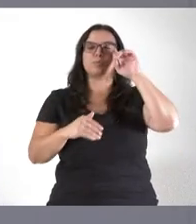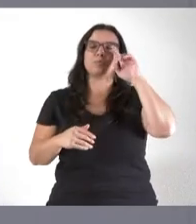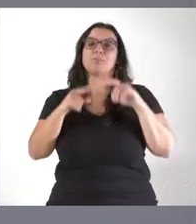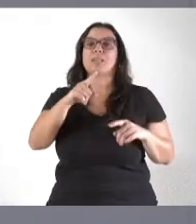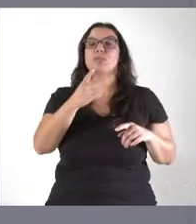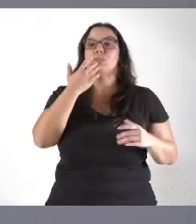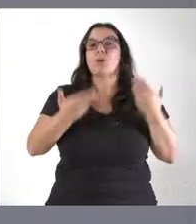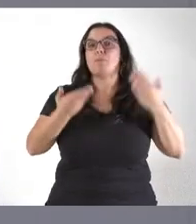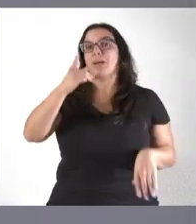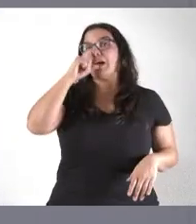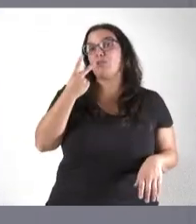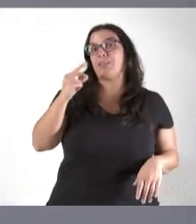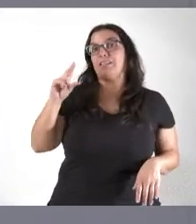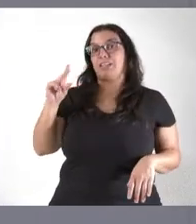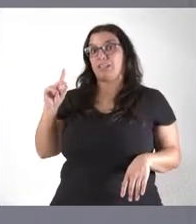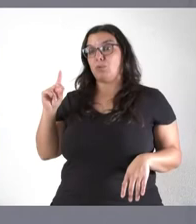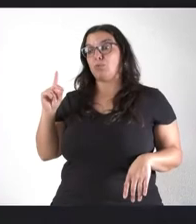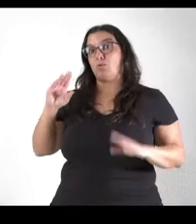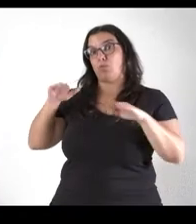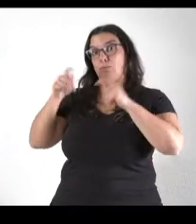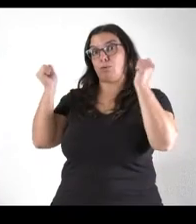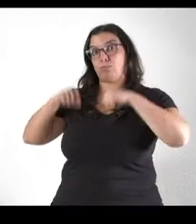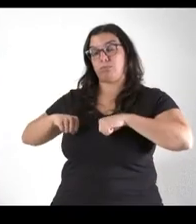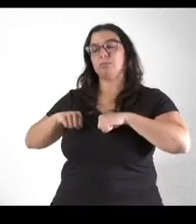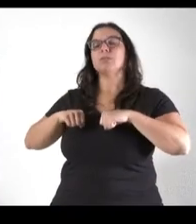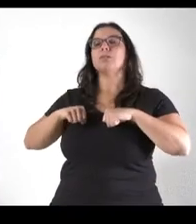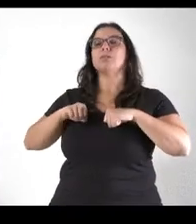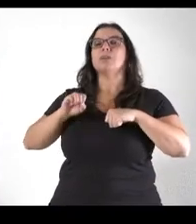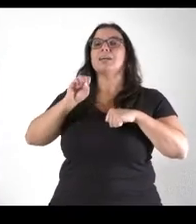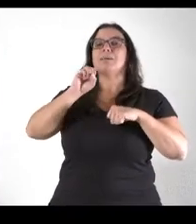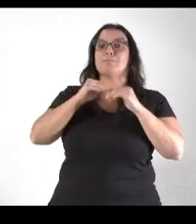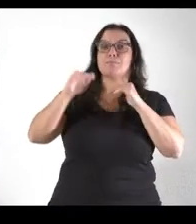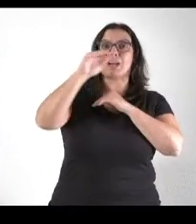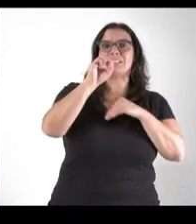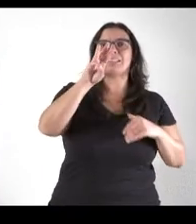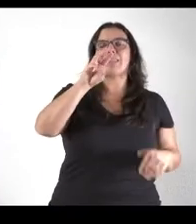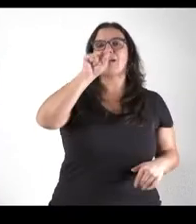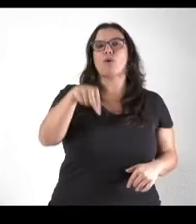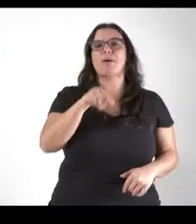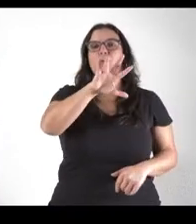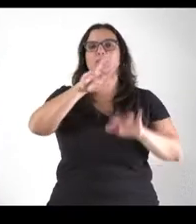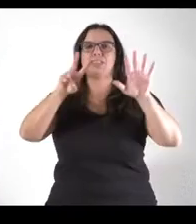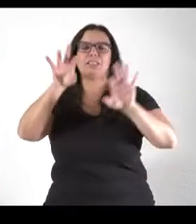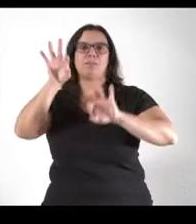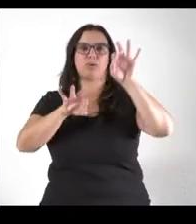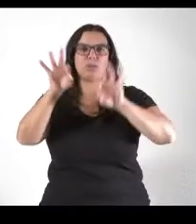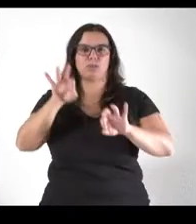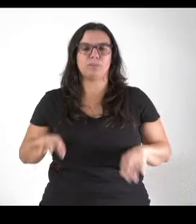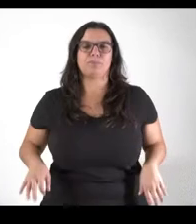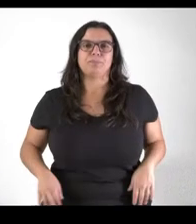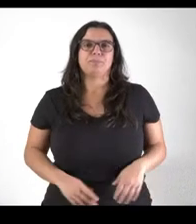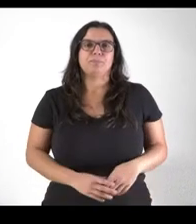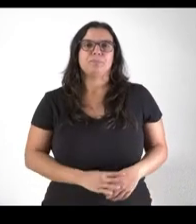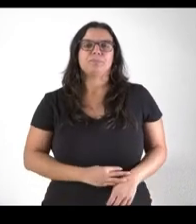respecto del año 21 el último presupuesto aprobado del 13,57% el 13,6%.